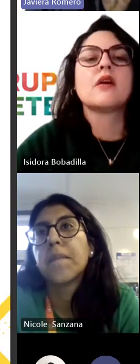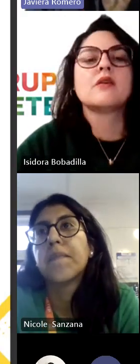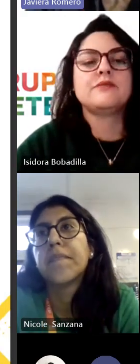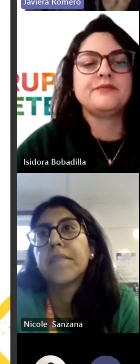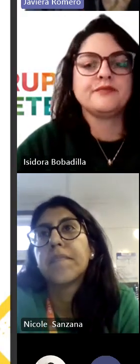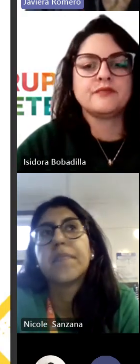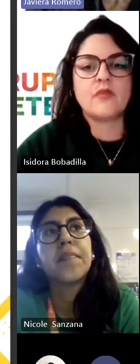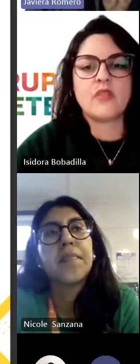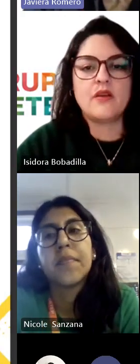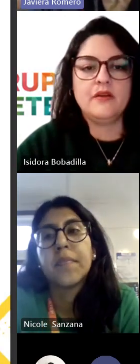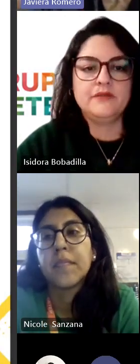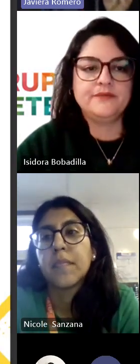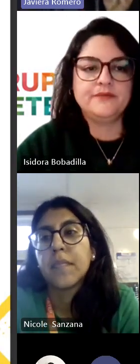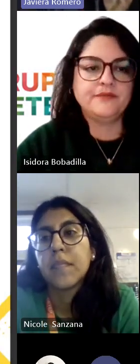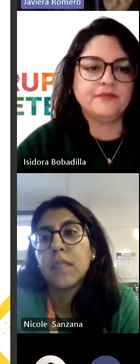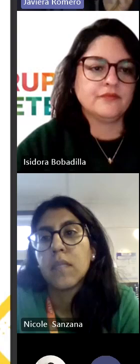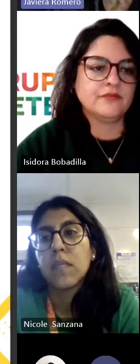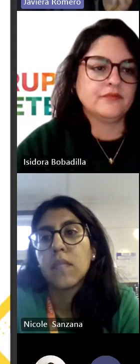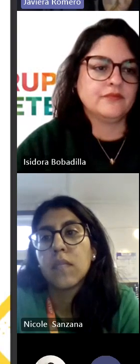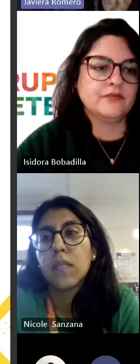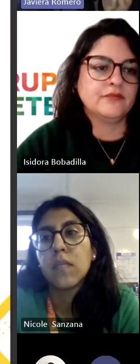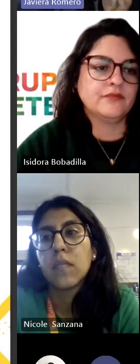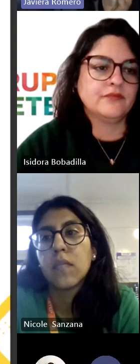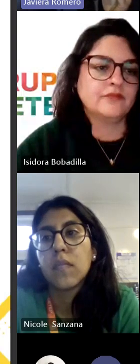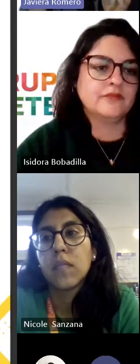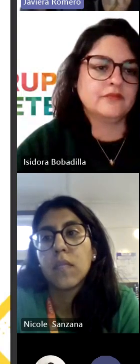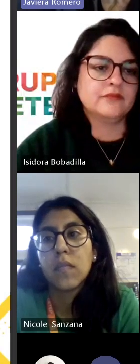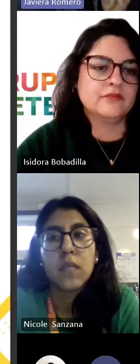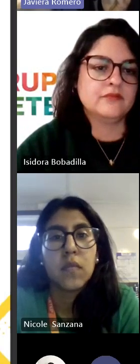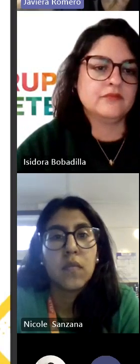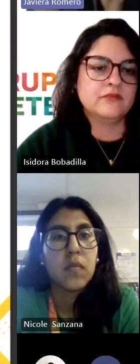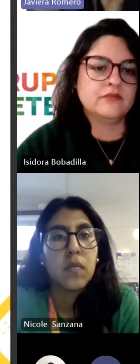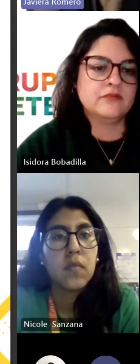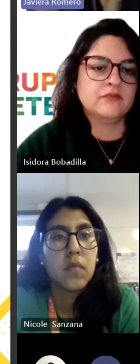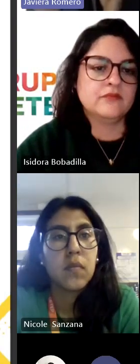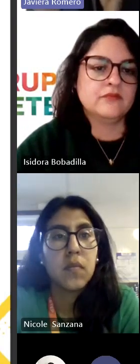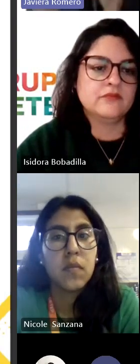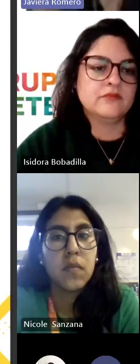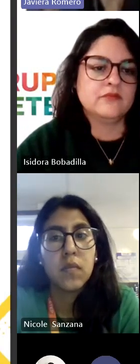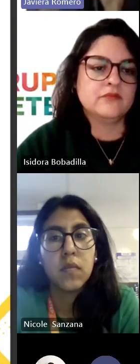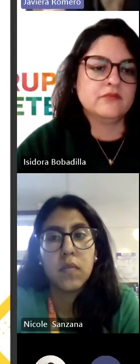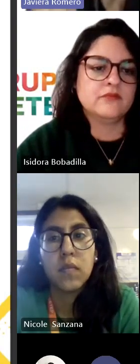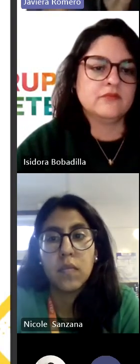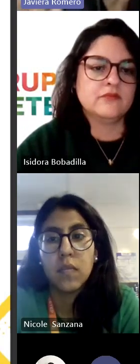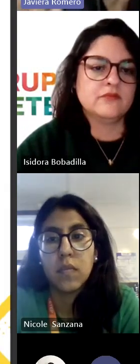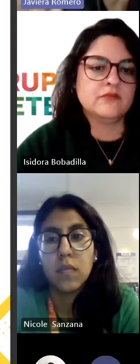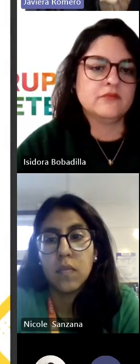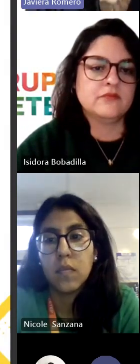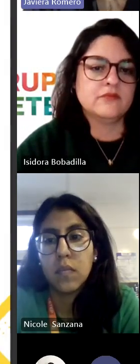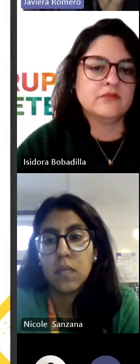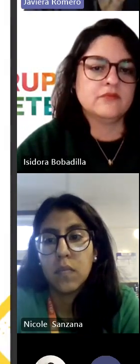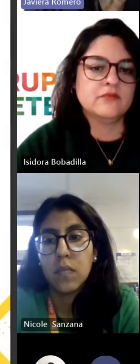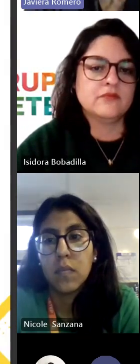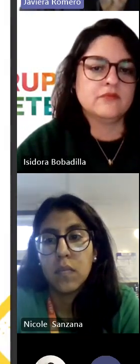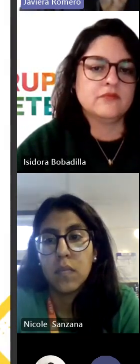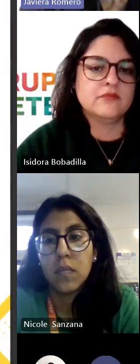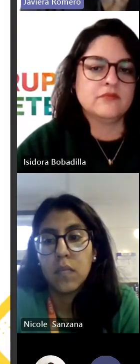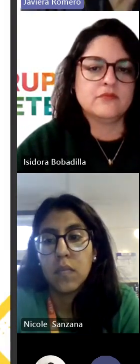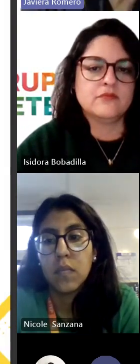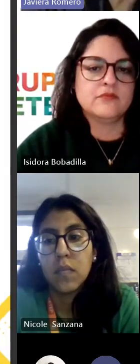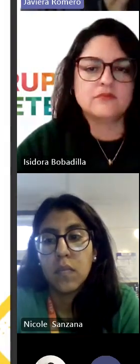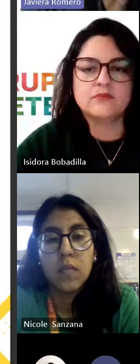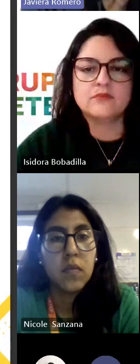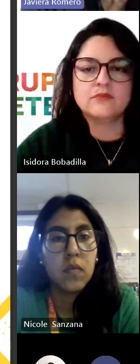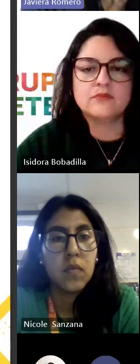cercanía que pueda existir entre alguna persona, algún adulto de la comunidad educativa que pueda ser sensible a